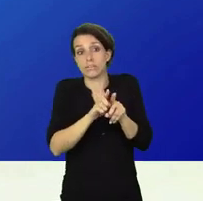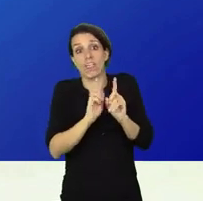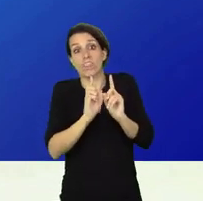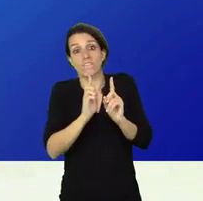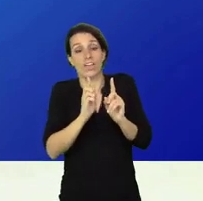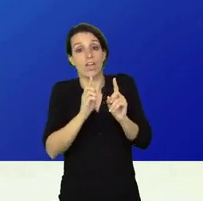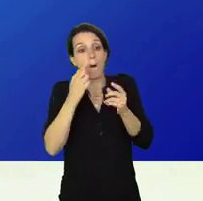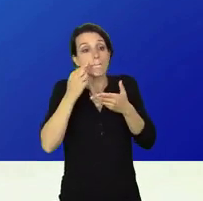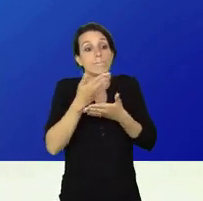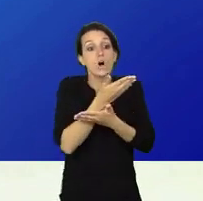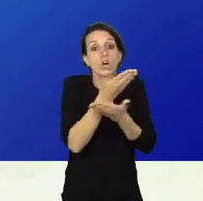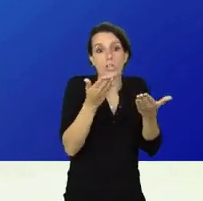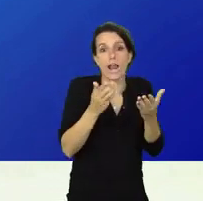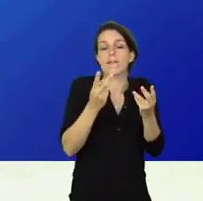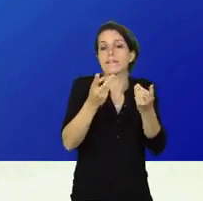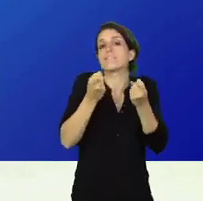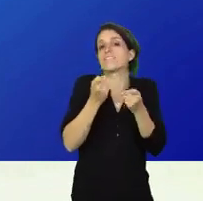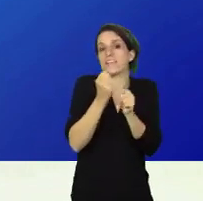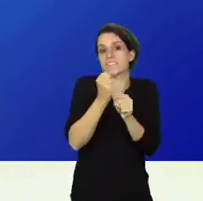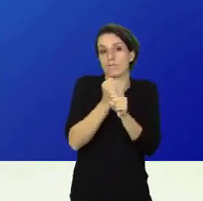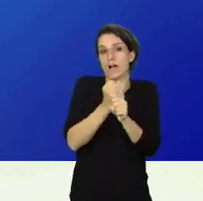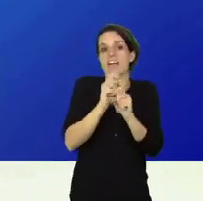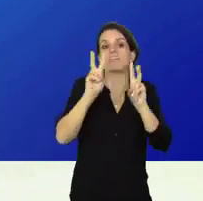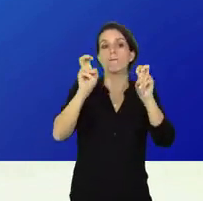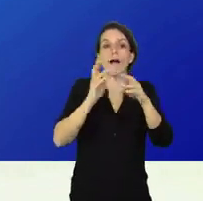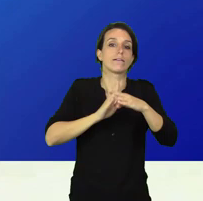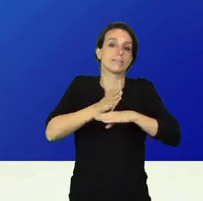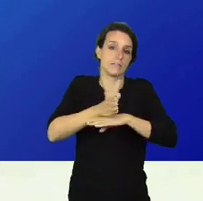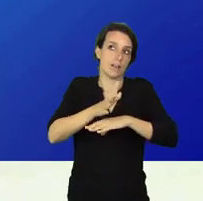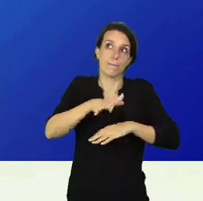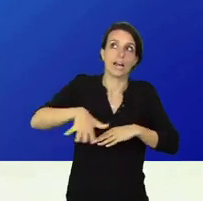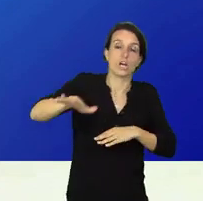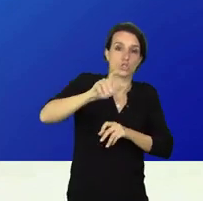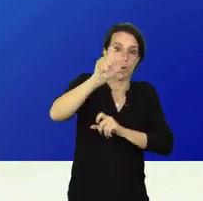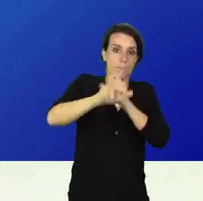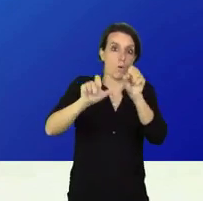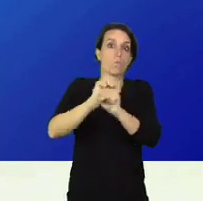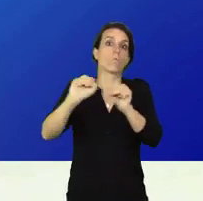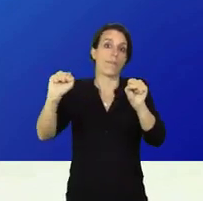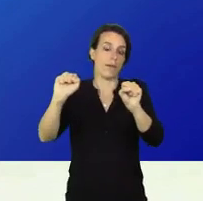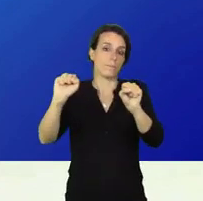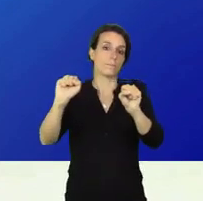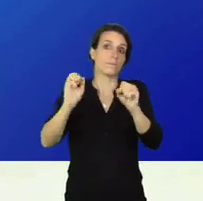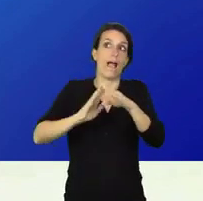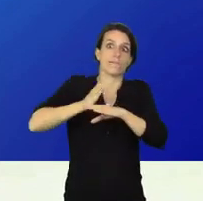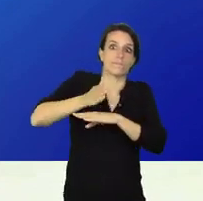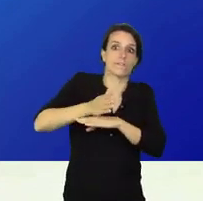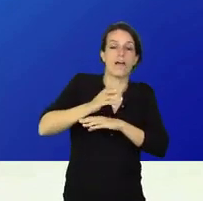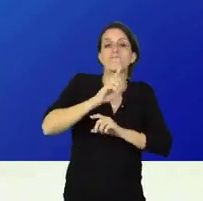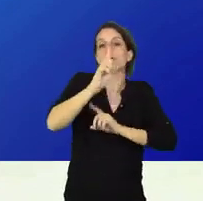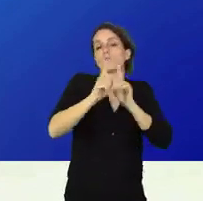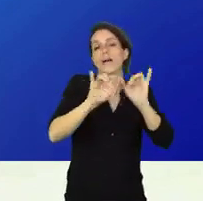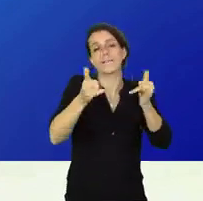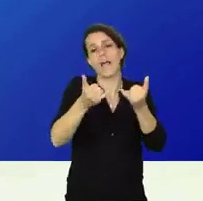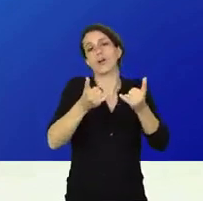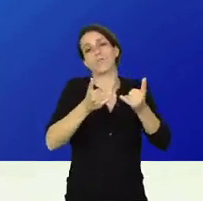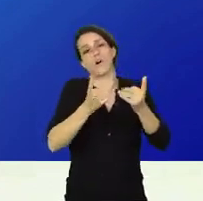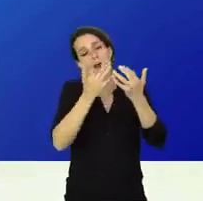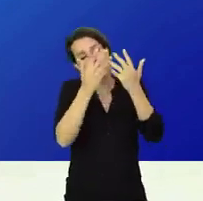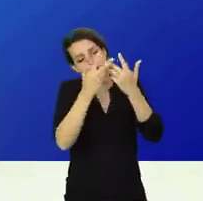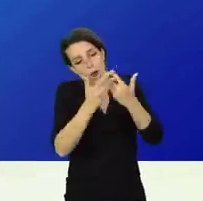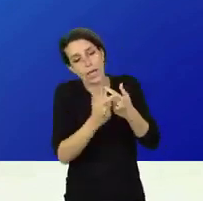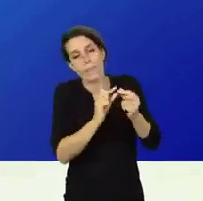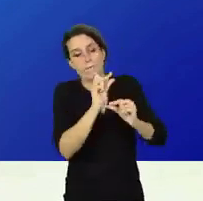que dé cuenta de la necesidad de trabajar sobre este tema de forma transversal, que es una cosa que la universidad está